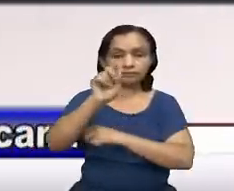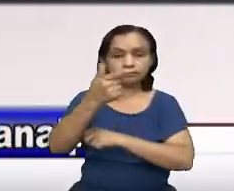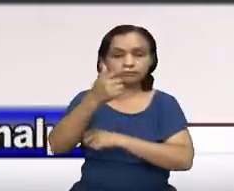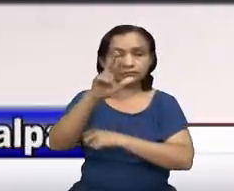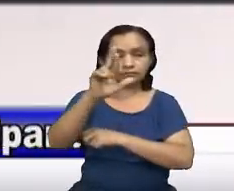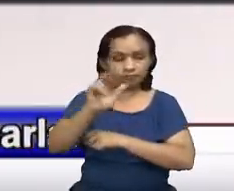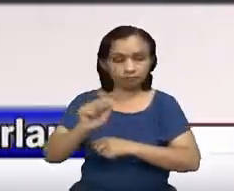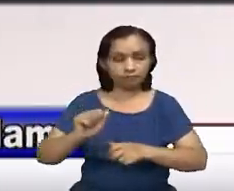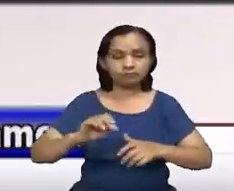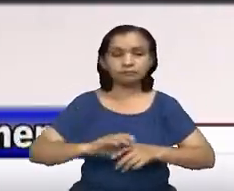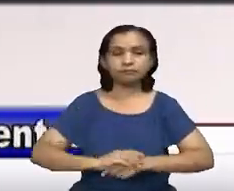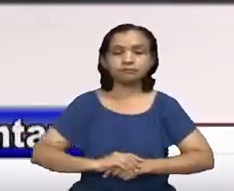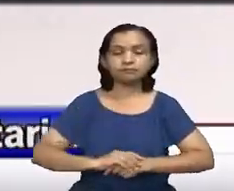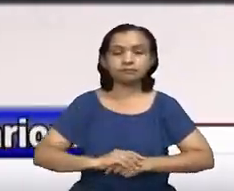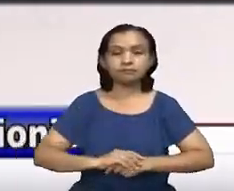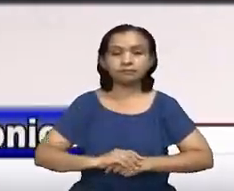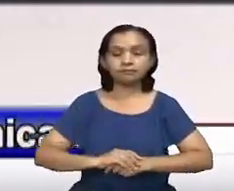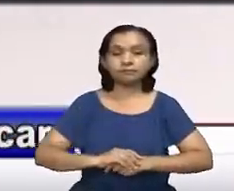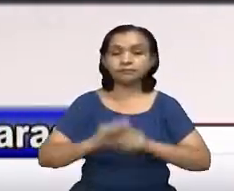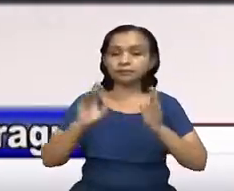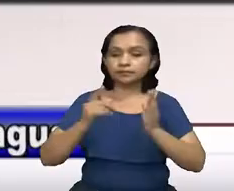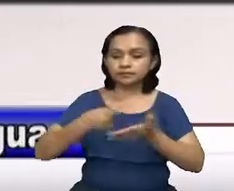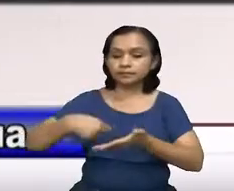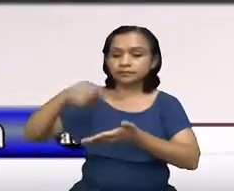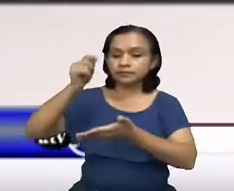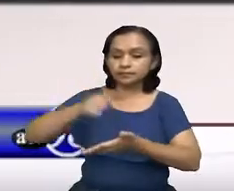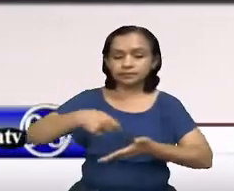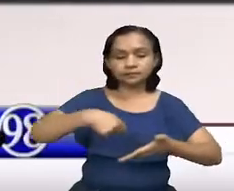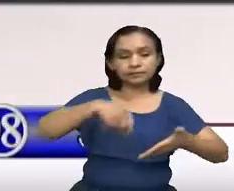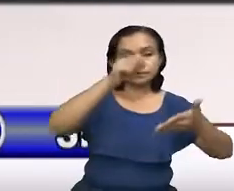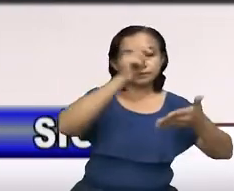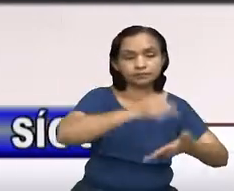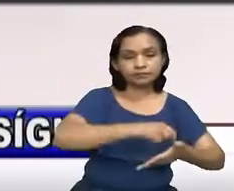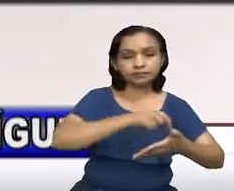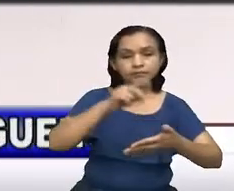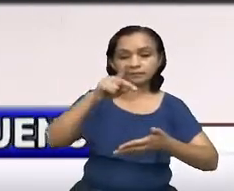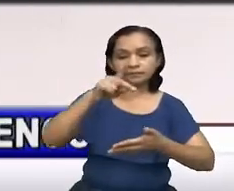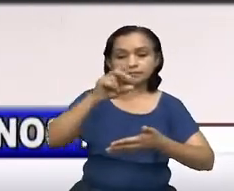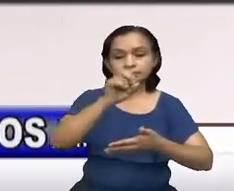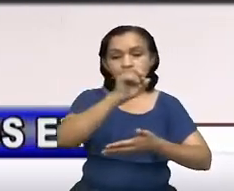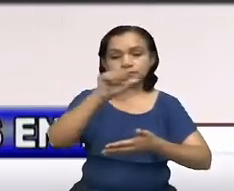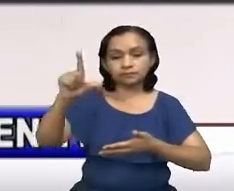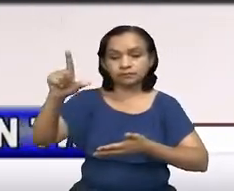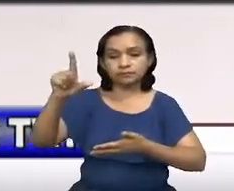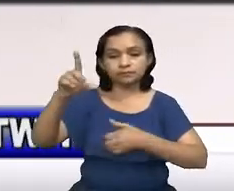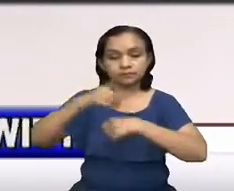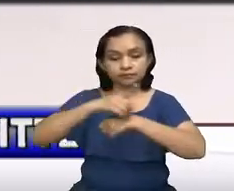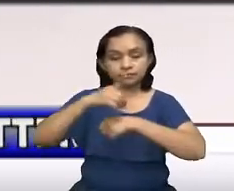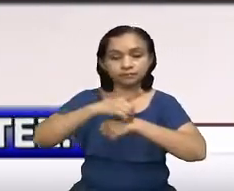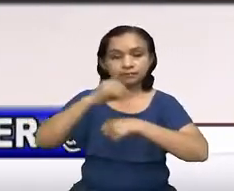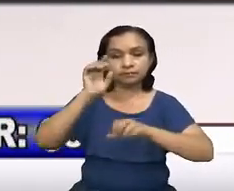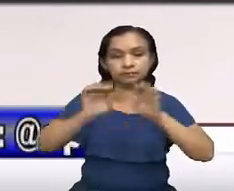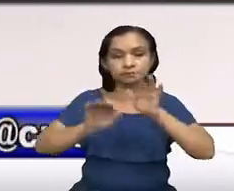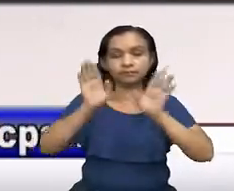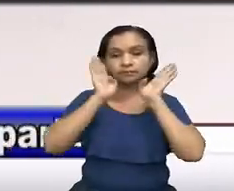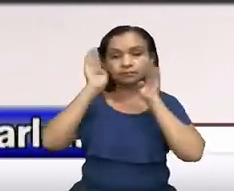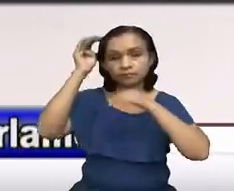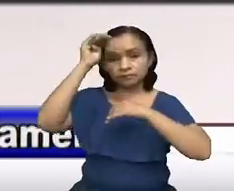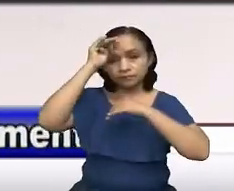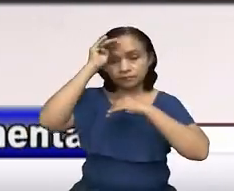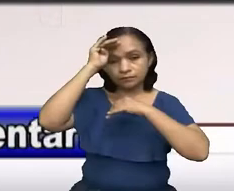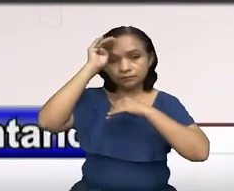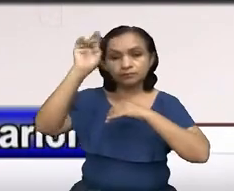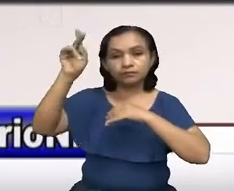Ortega Saavedra. Junto a la firma del comandante aparece la de Paul Oquis Kelly, doctor Paul Oquis, secretario privado